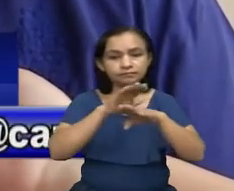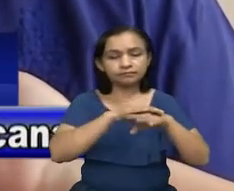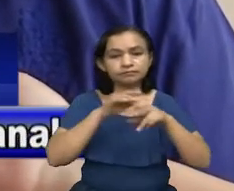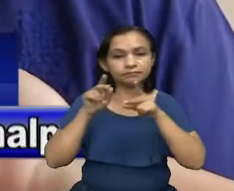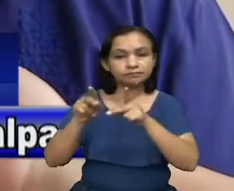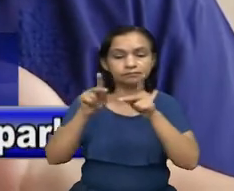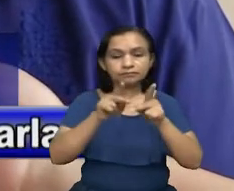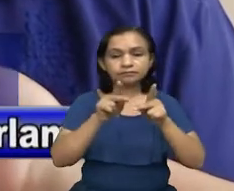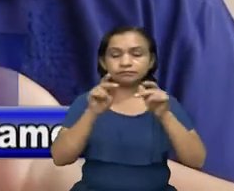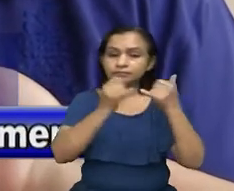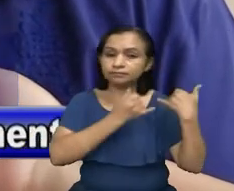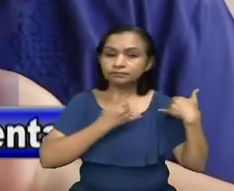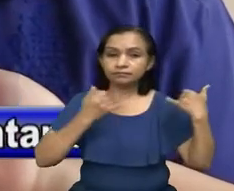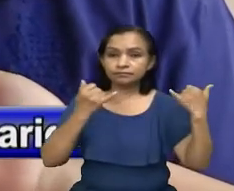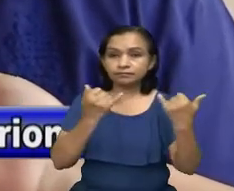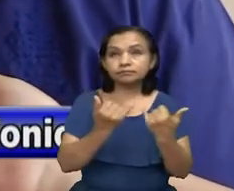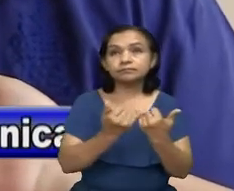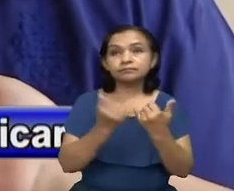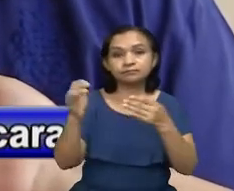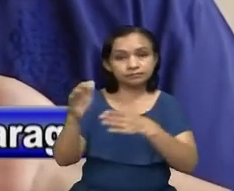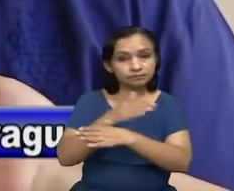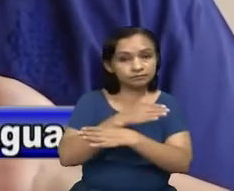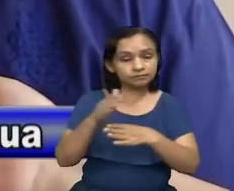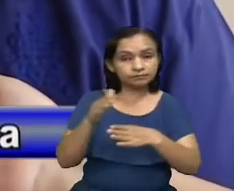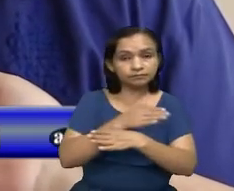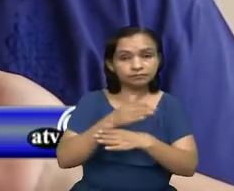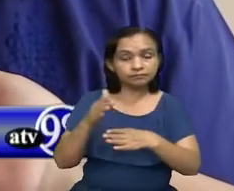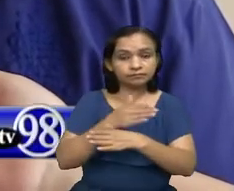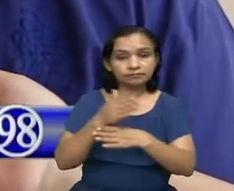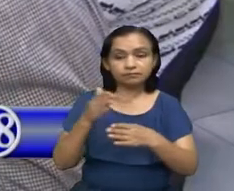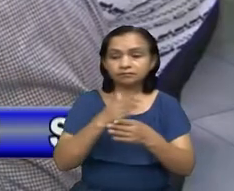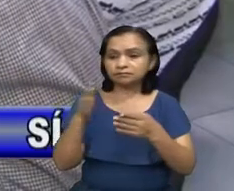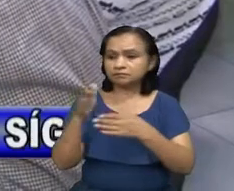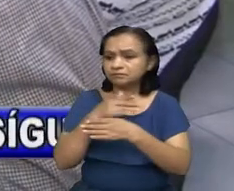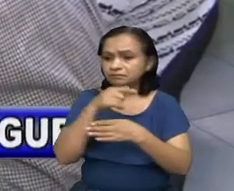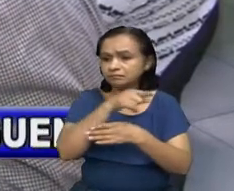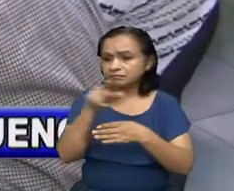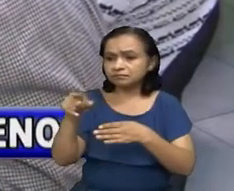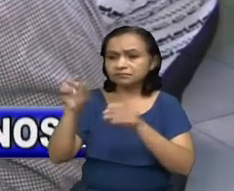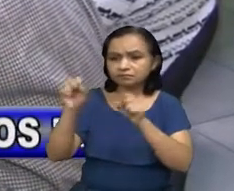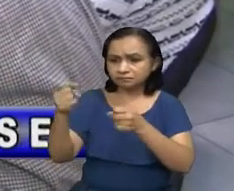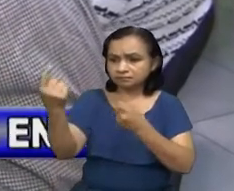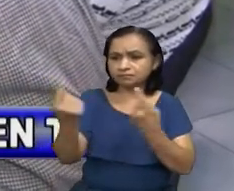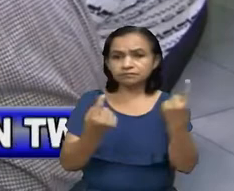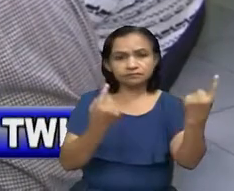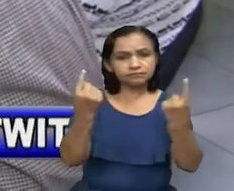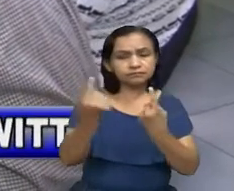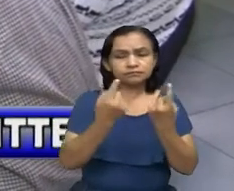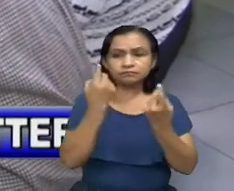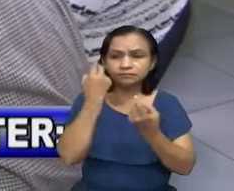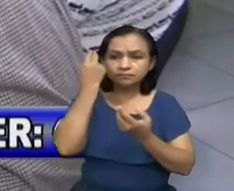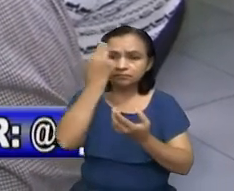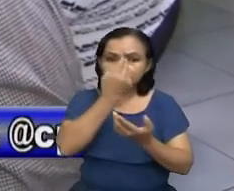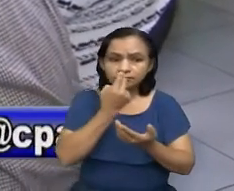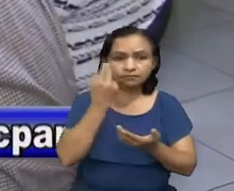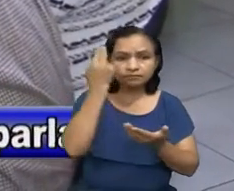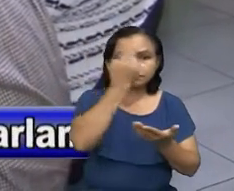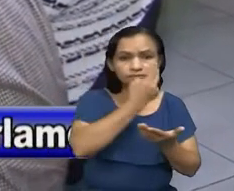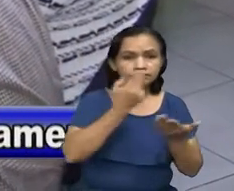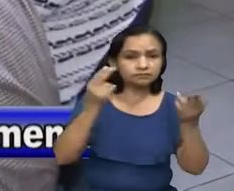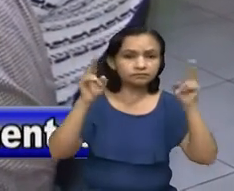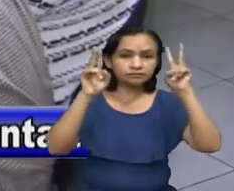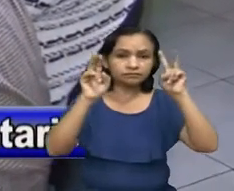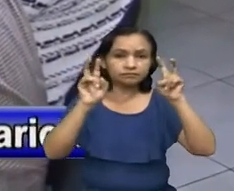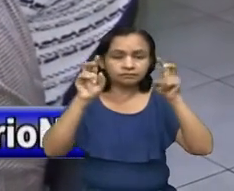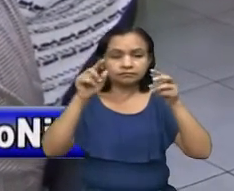personas, instituciones de diferentes signos para consultar precisamente sobre los contenidos